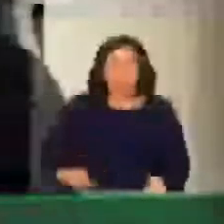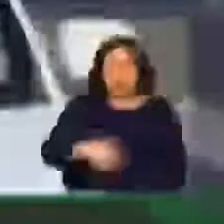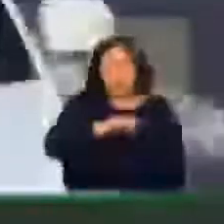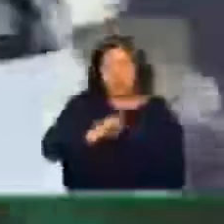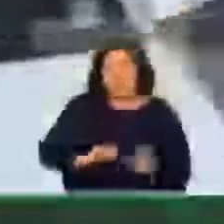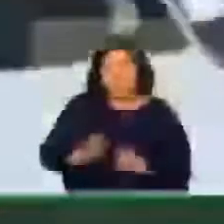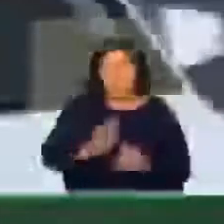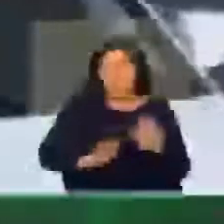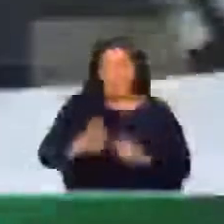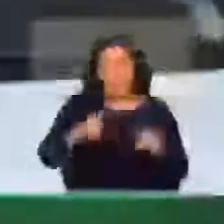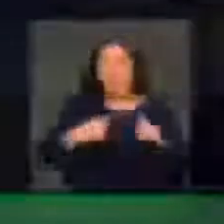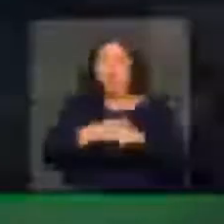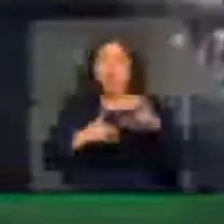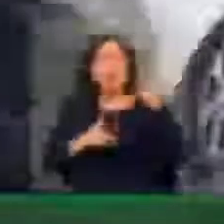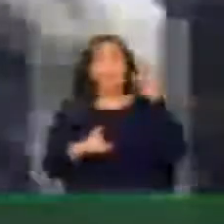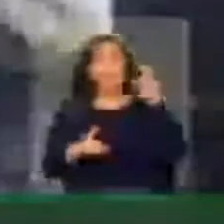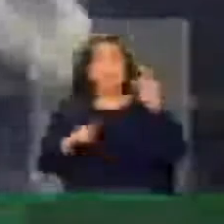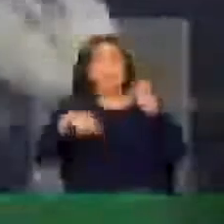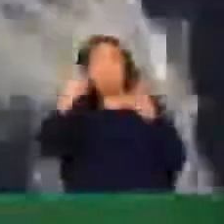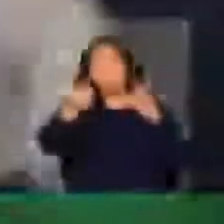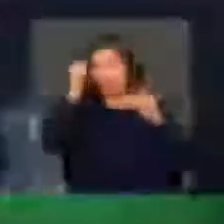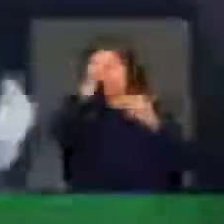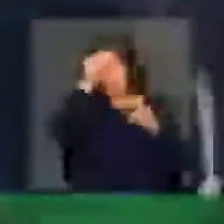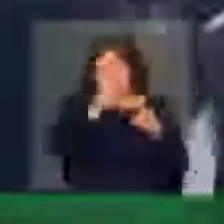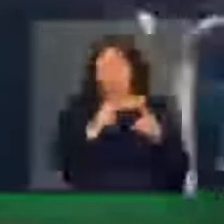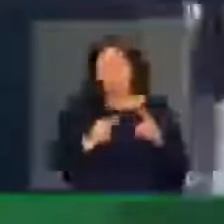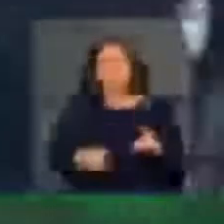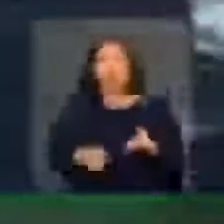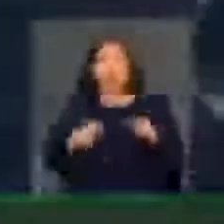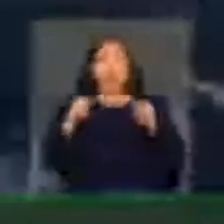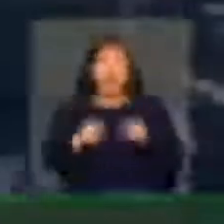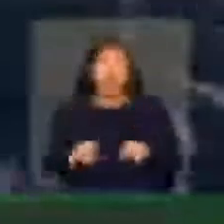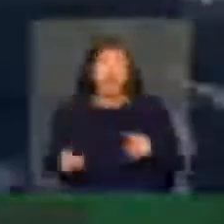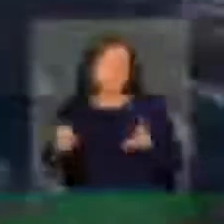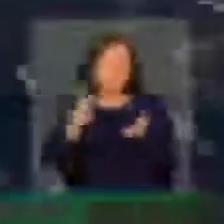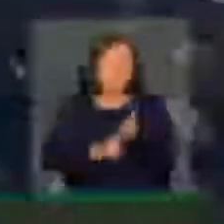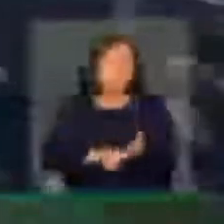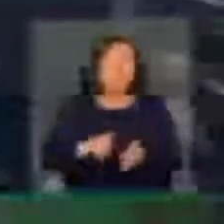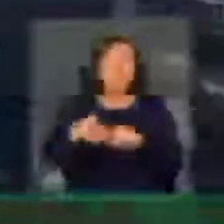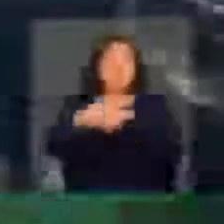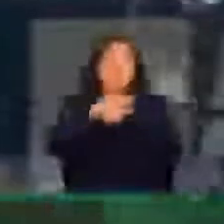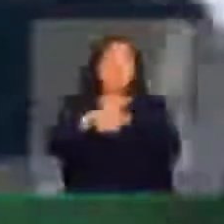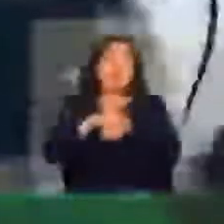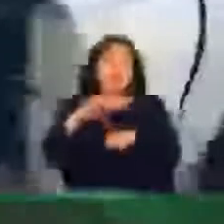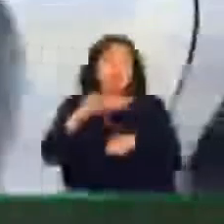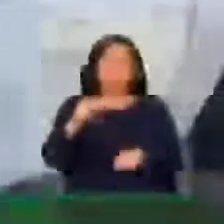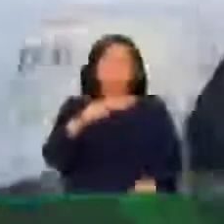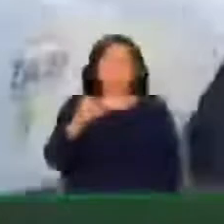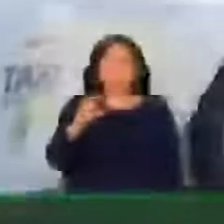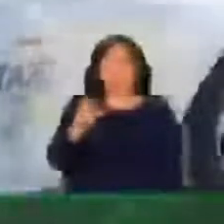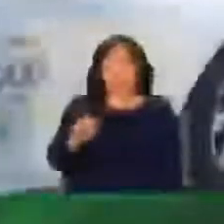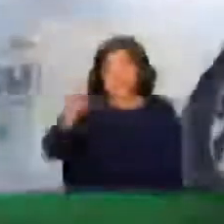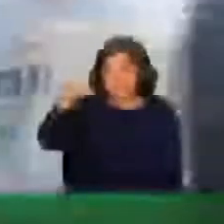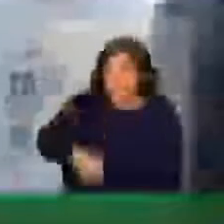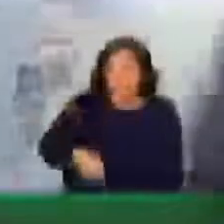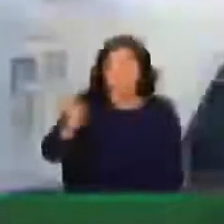del próximo domingo. Para enfrentar a los bolivianos, Uruguay sumará la presencia del pelado Martín Cáceres, que también